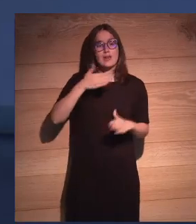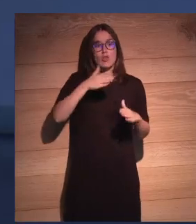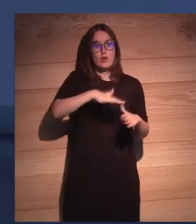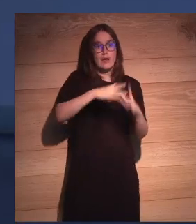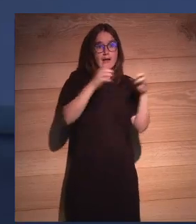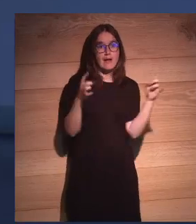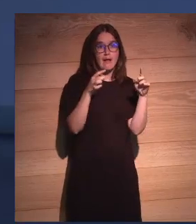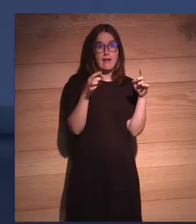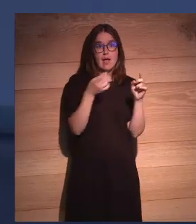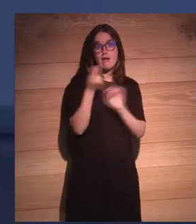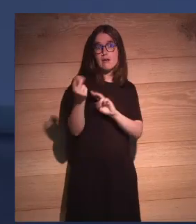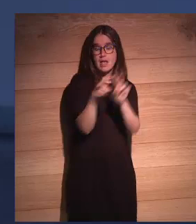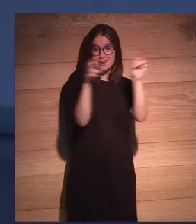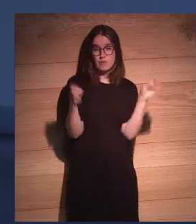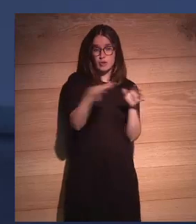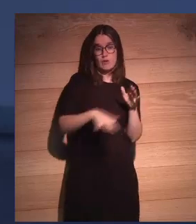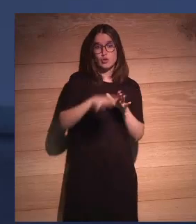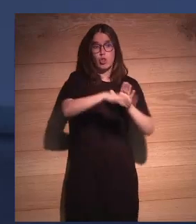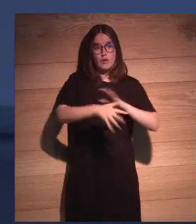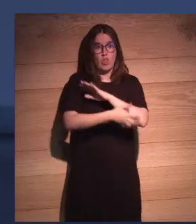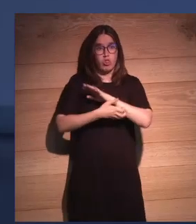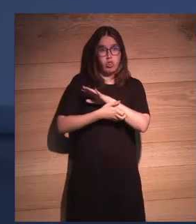refugiados o en otras zonas, suburbios,